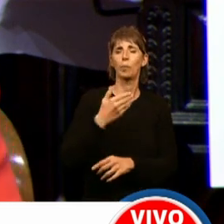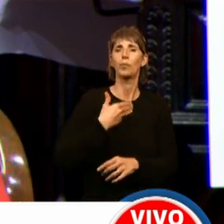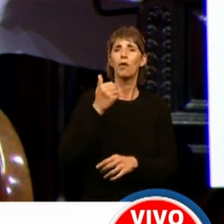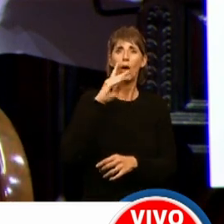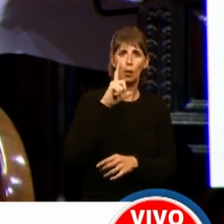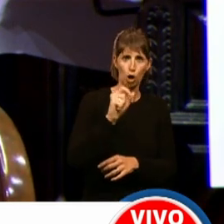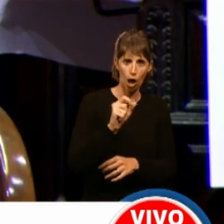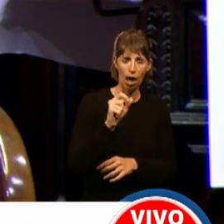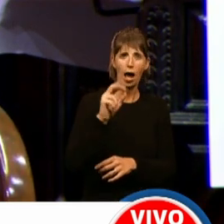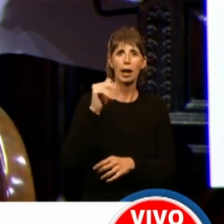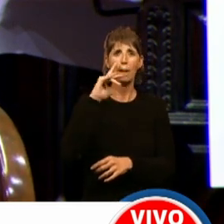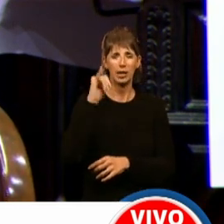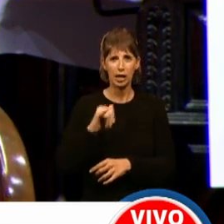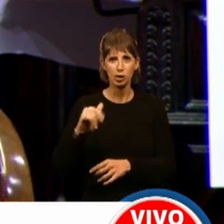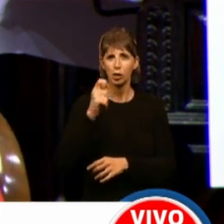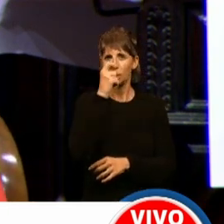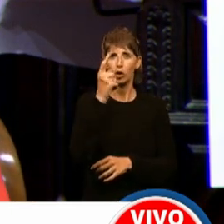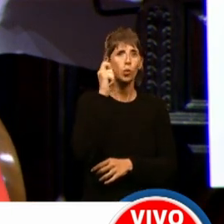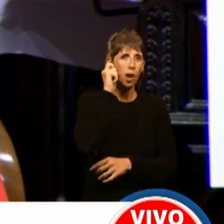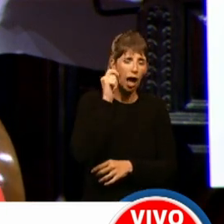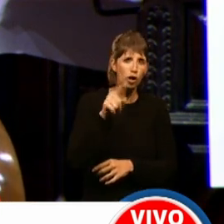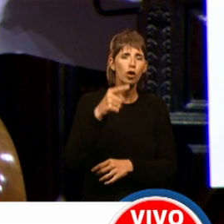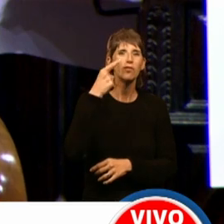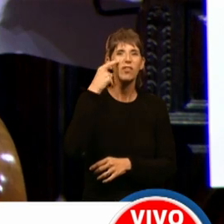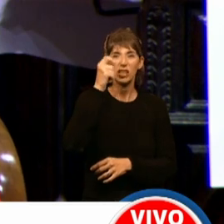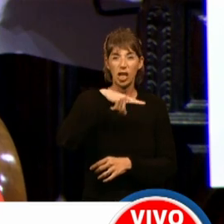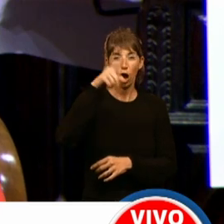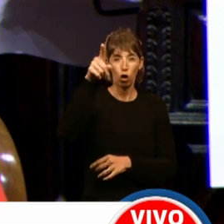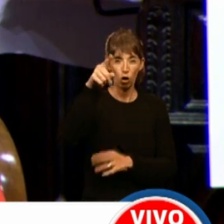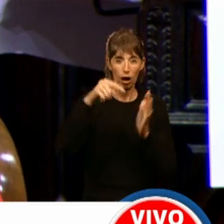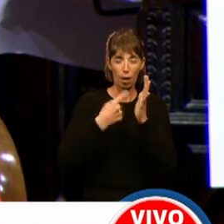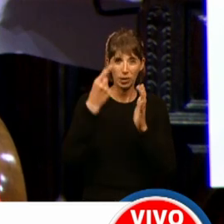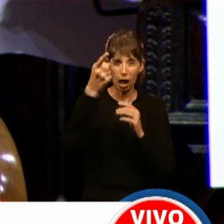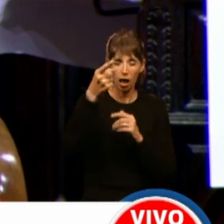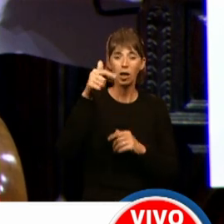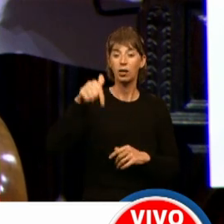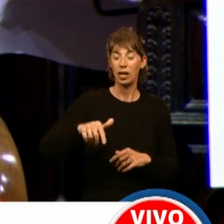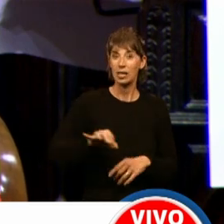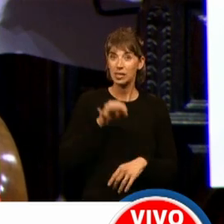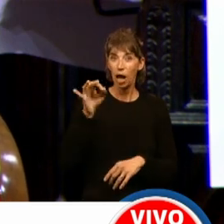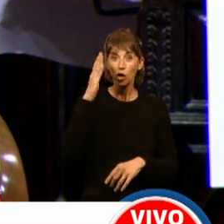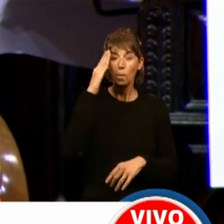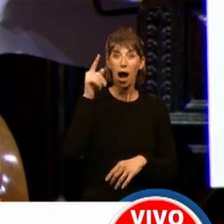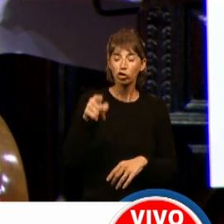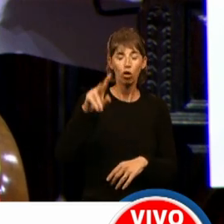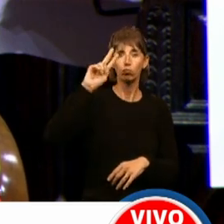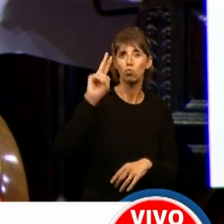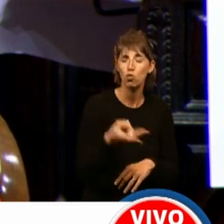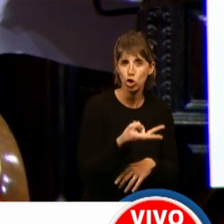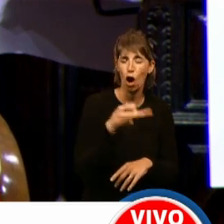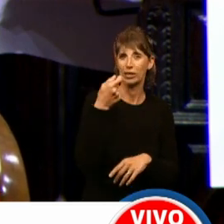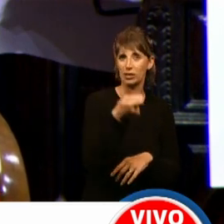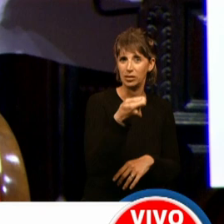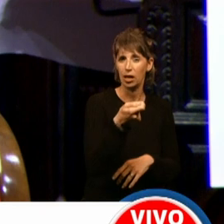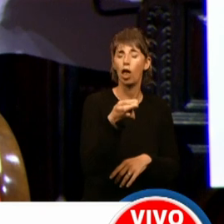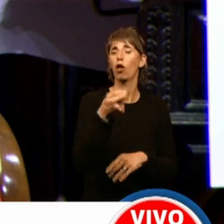tenía 21 años vivía en la ciudad de resistencia y en marzo de este año le quitaron la vida su dignidad y todos sus